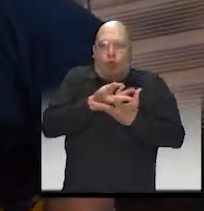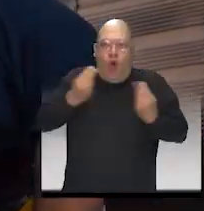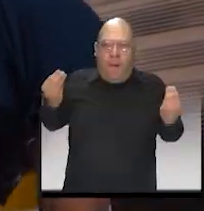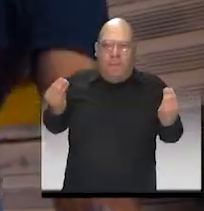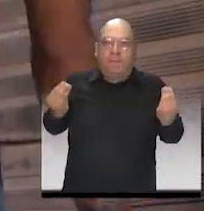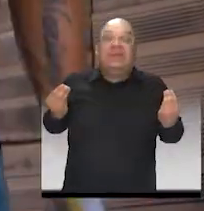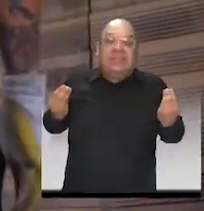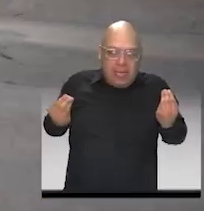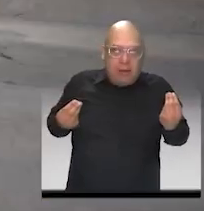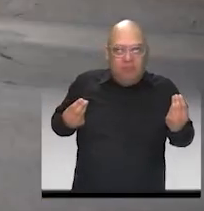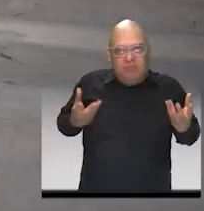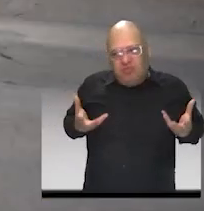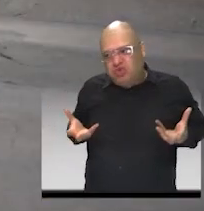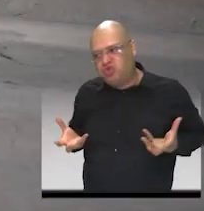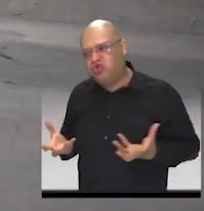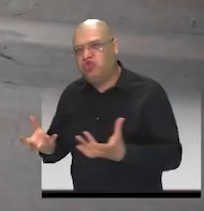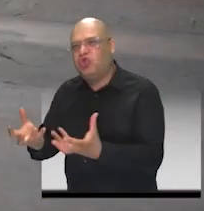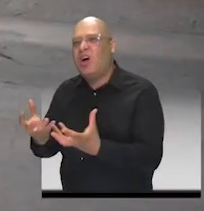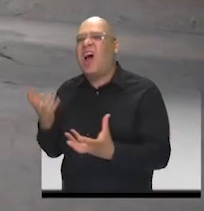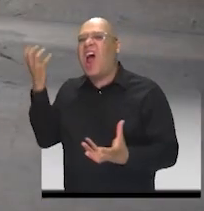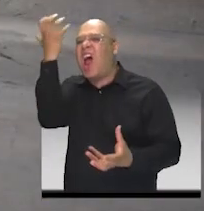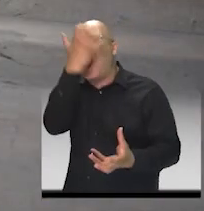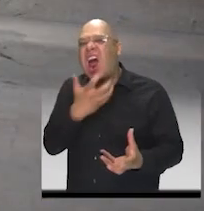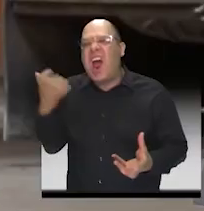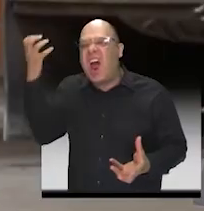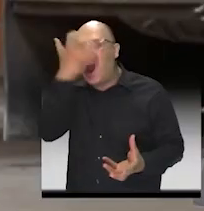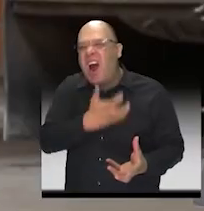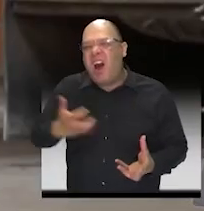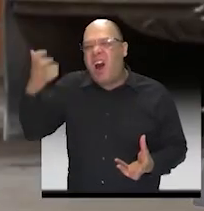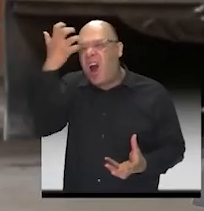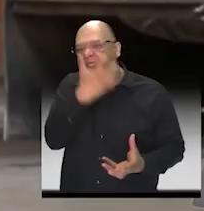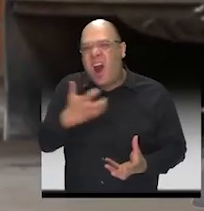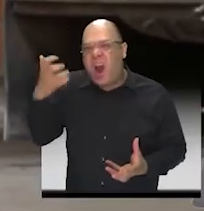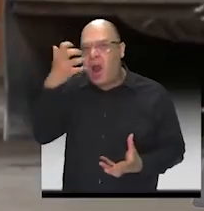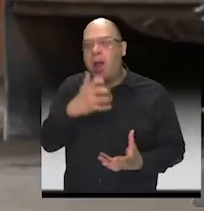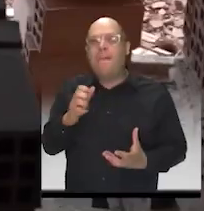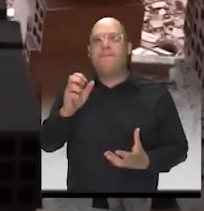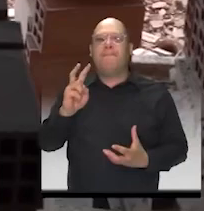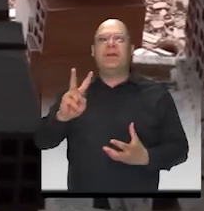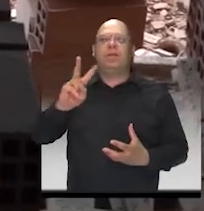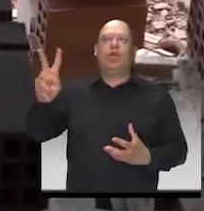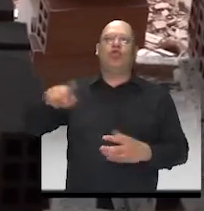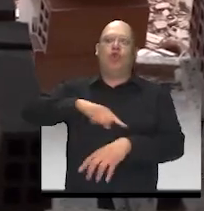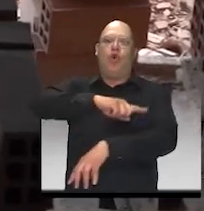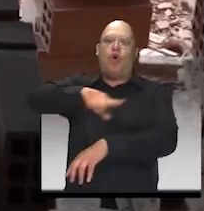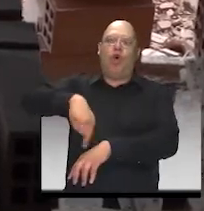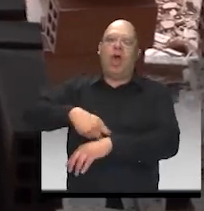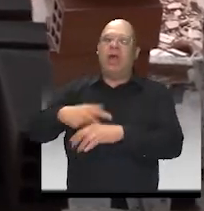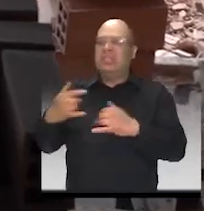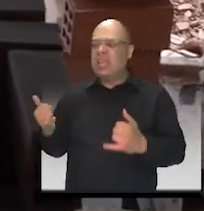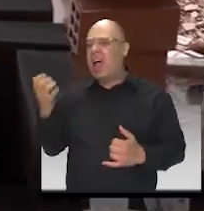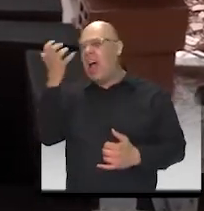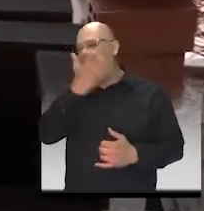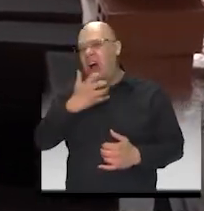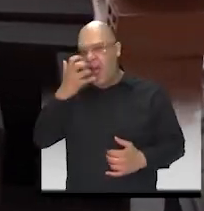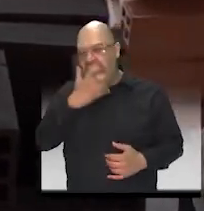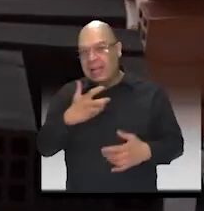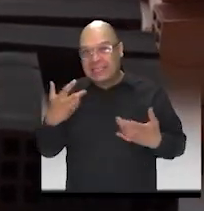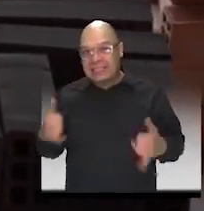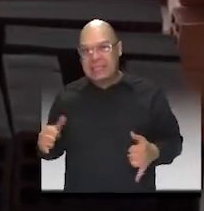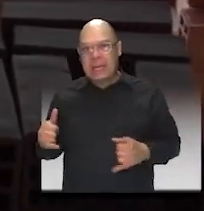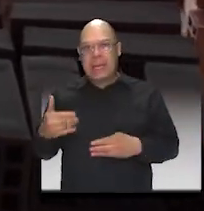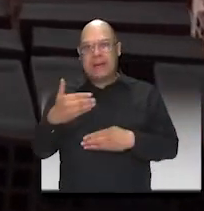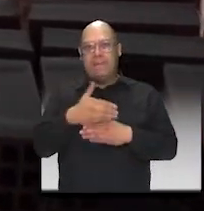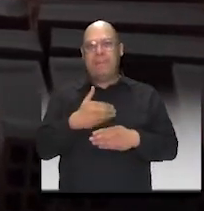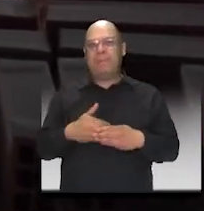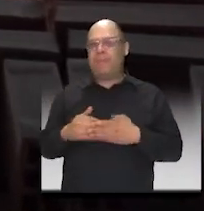horno de quema, que es este que está aquí detrás de nosotros, donde en otras 22 horas se hace la quema y ya el ladrillo